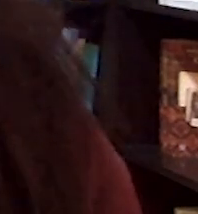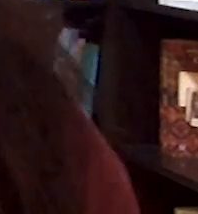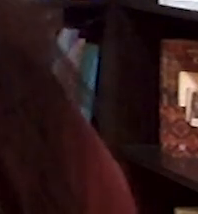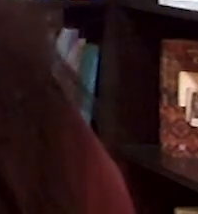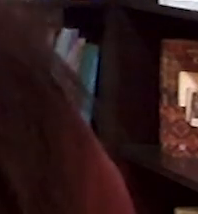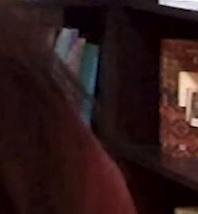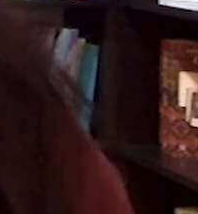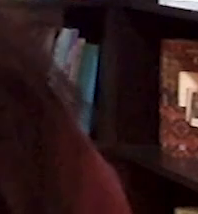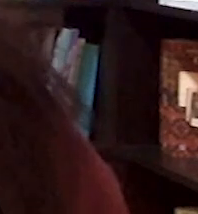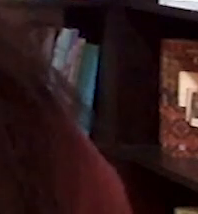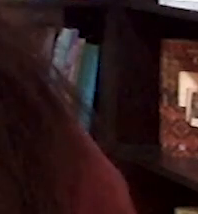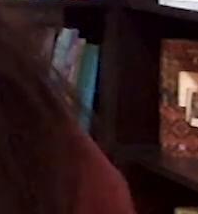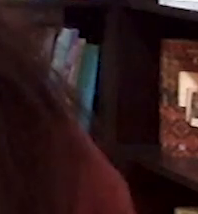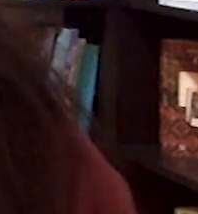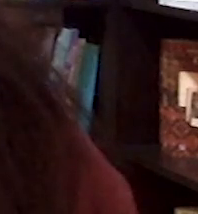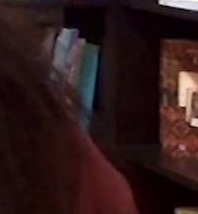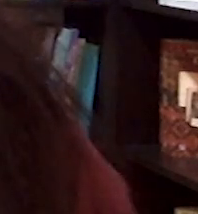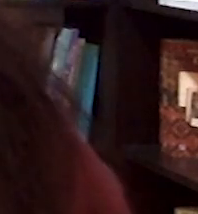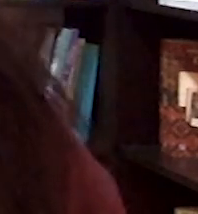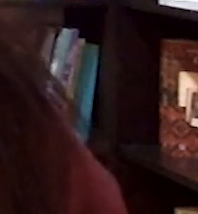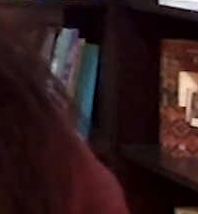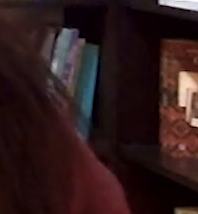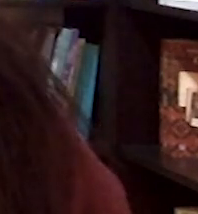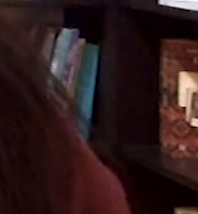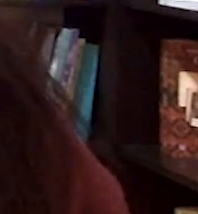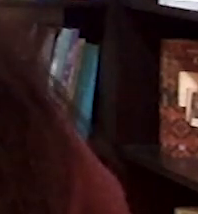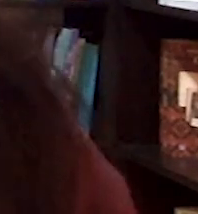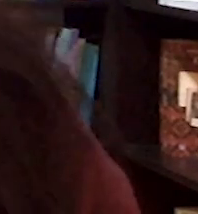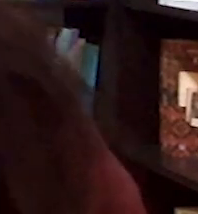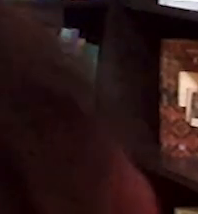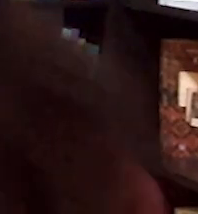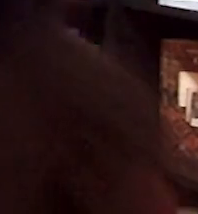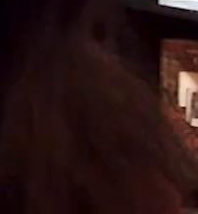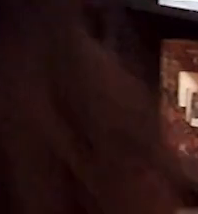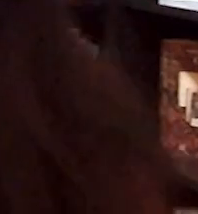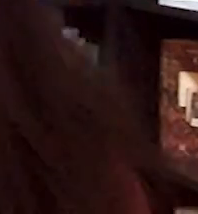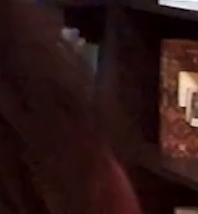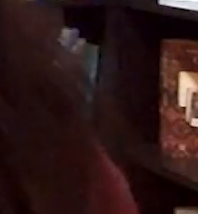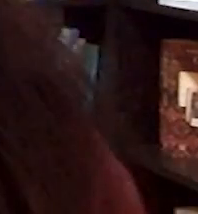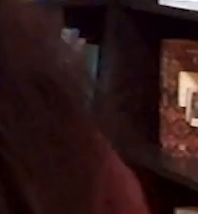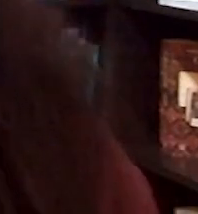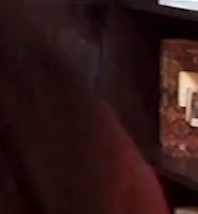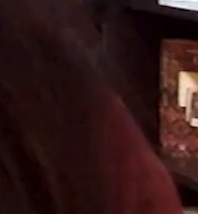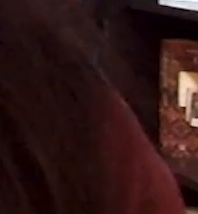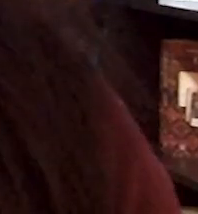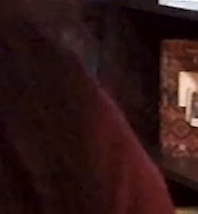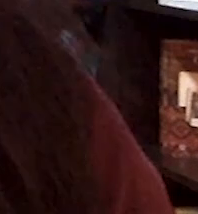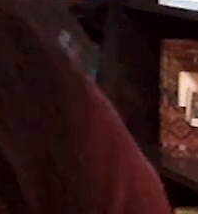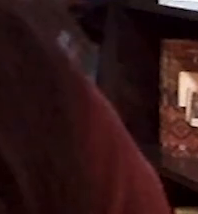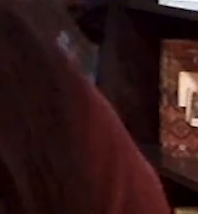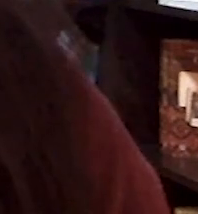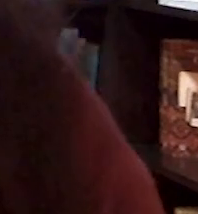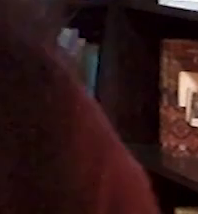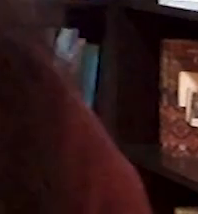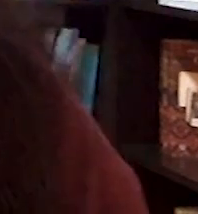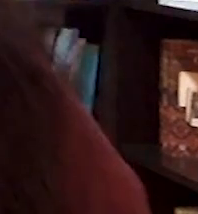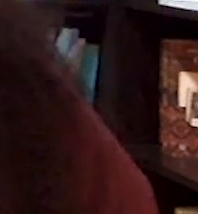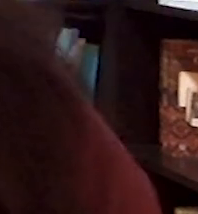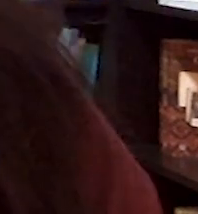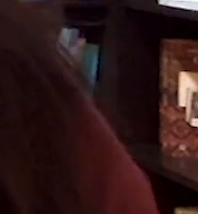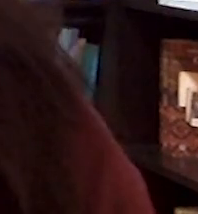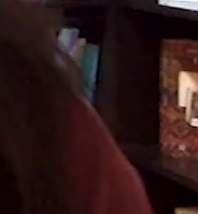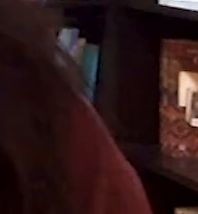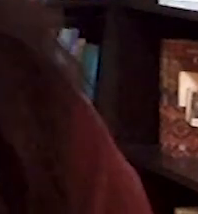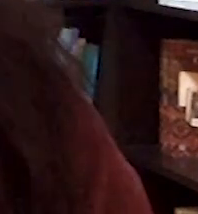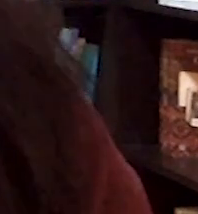de la red del Fondo de Cultura Económica y Educal, pero también los organizadores regalaron otros libros, como